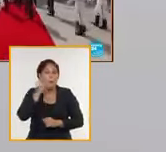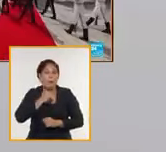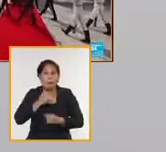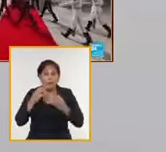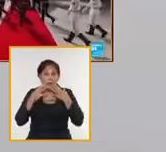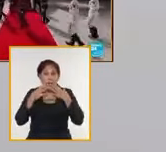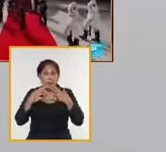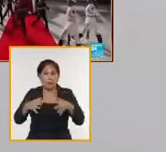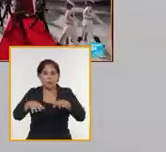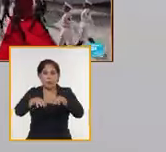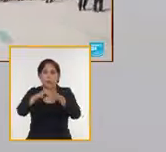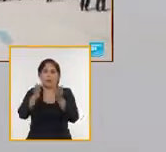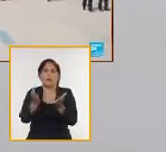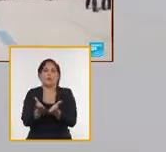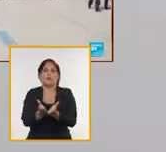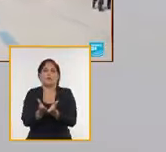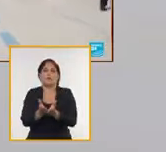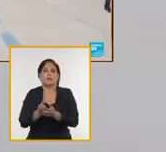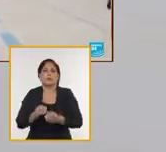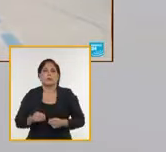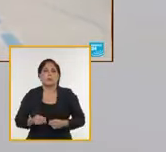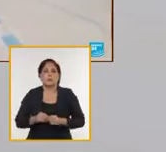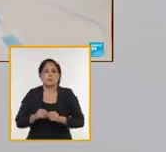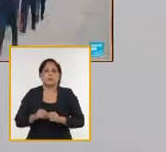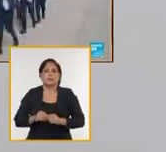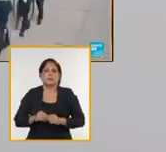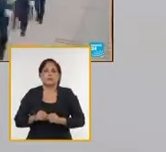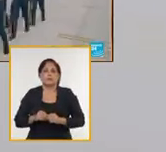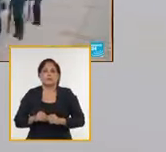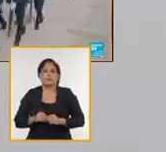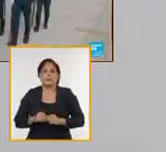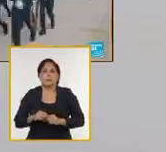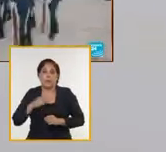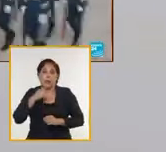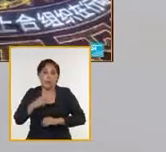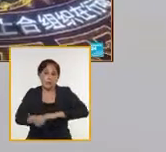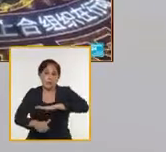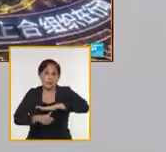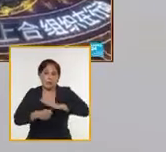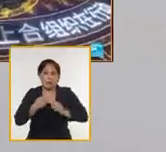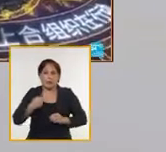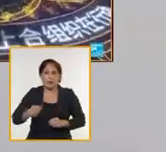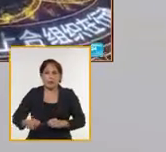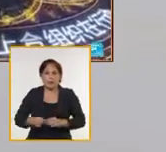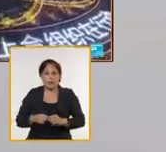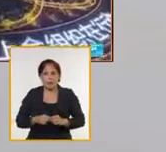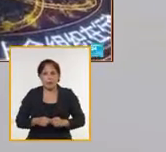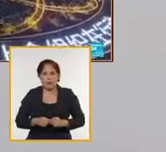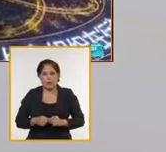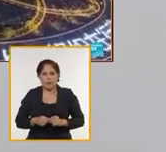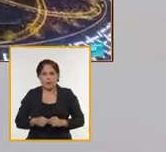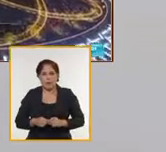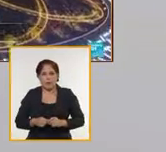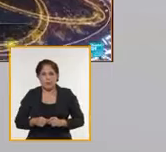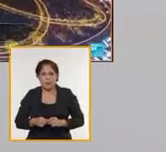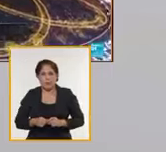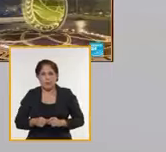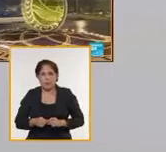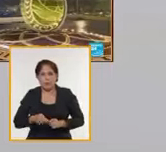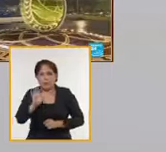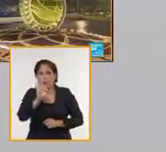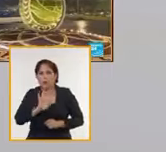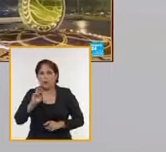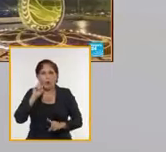más grande que existe a nivel global. Lo dice. Ahora, ¿qué fortaleza? ¿Qué tiene esta